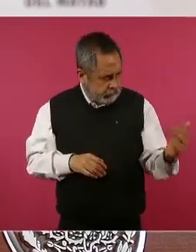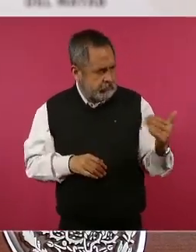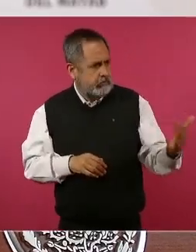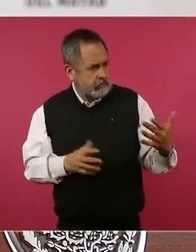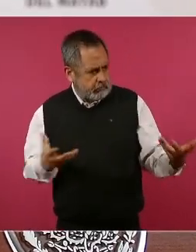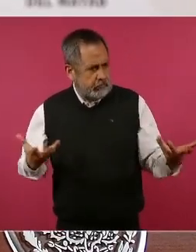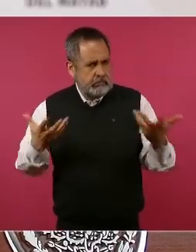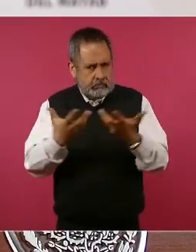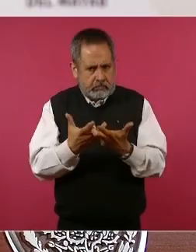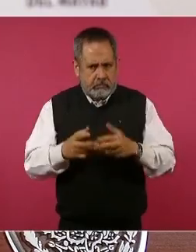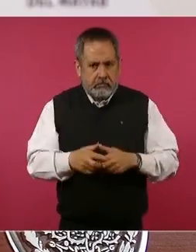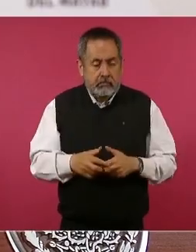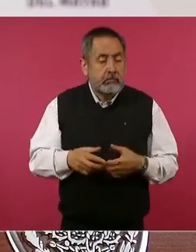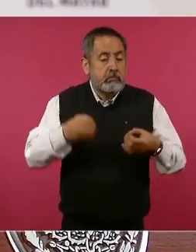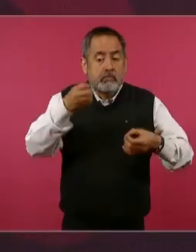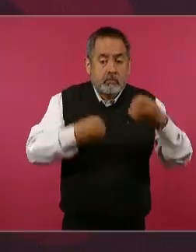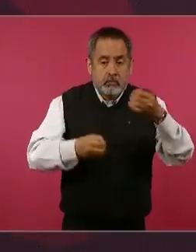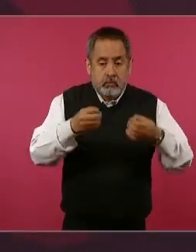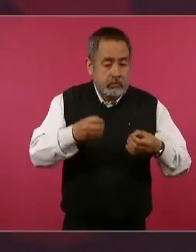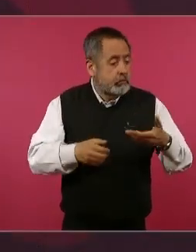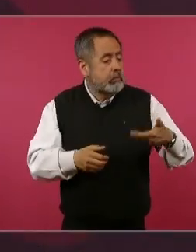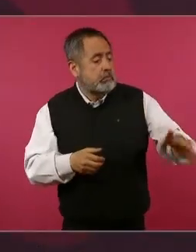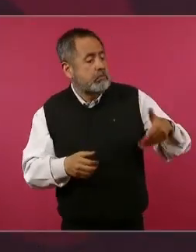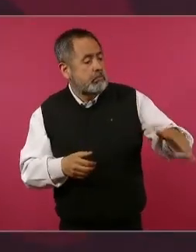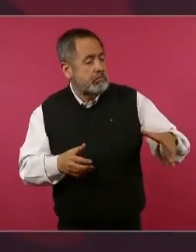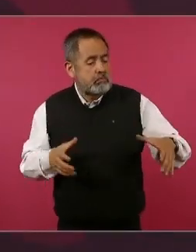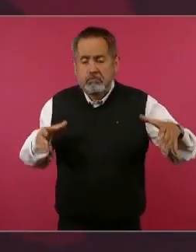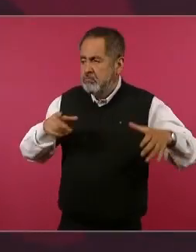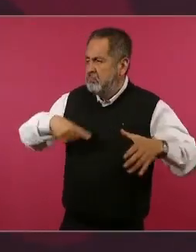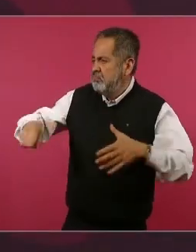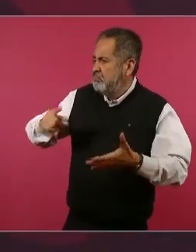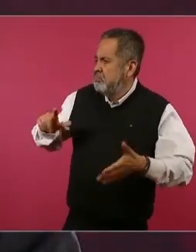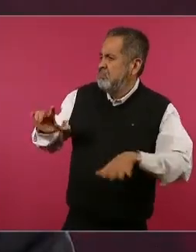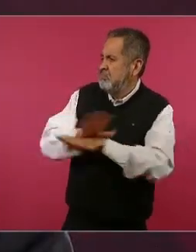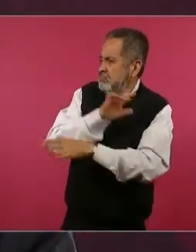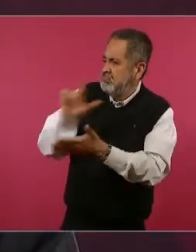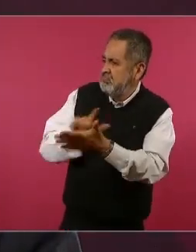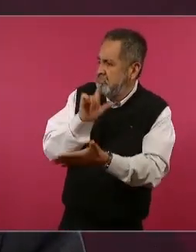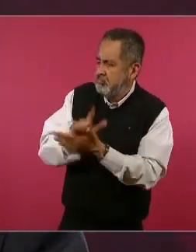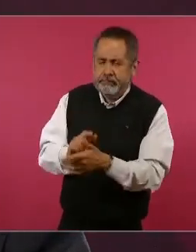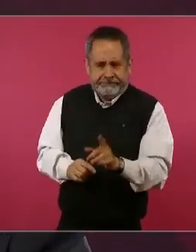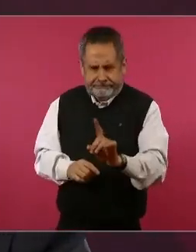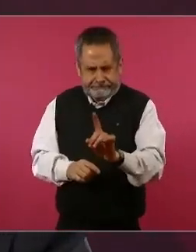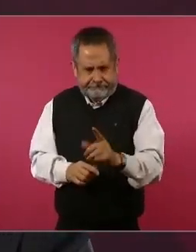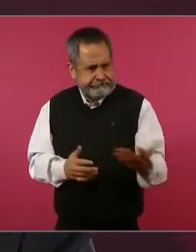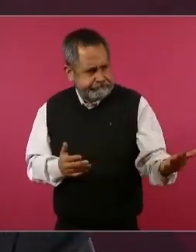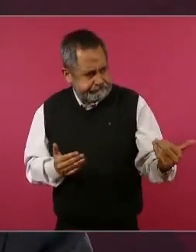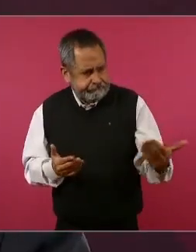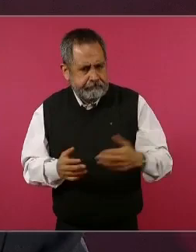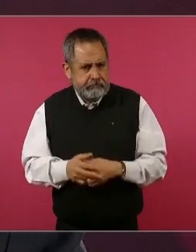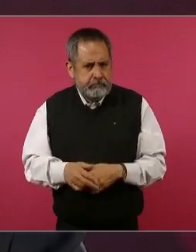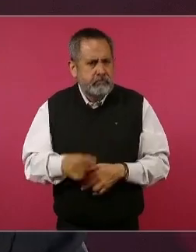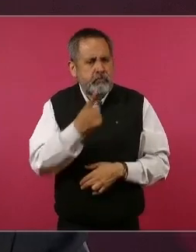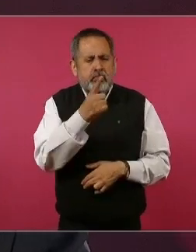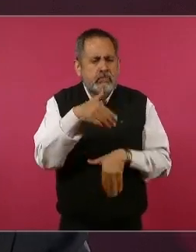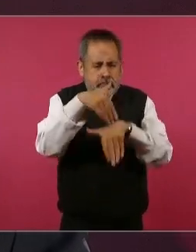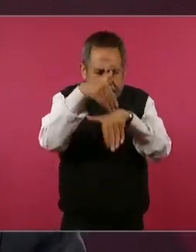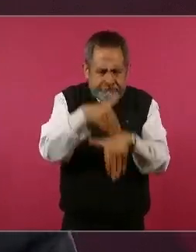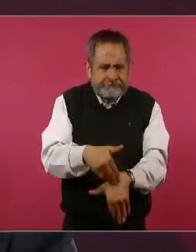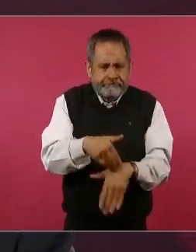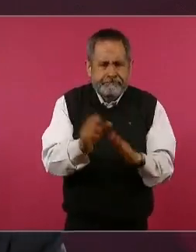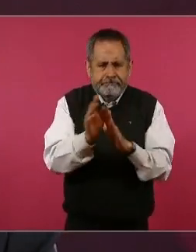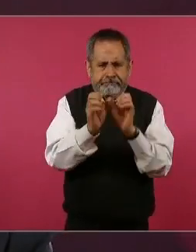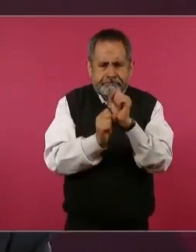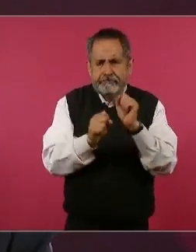o sea, a ningún juez, nada más es que se sometan